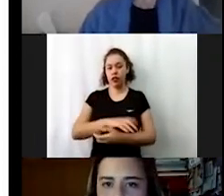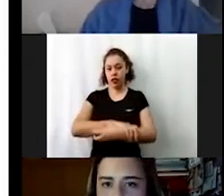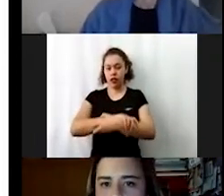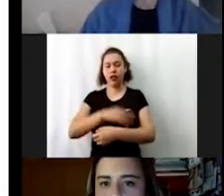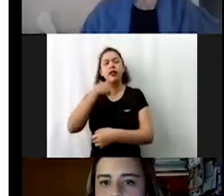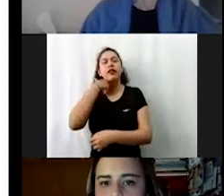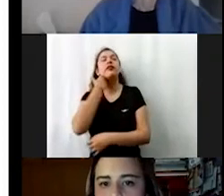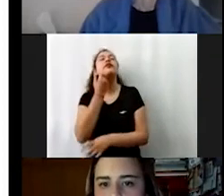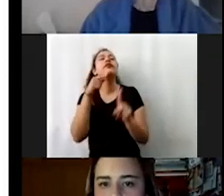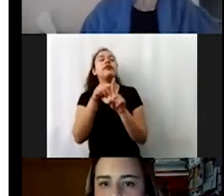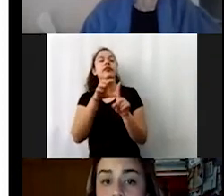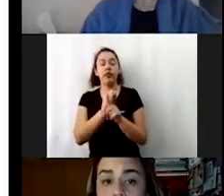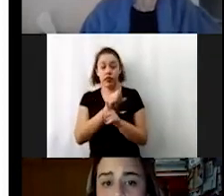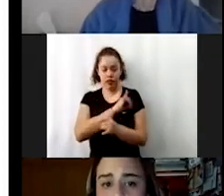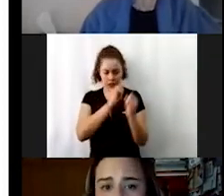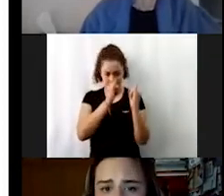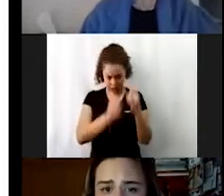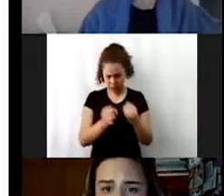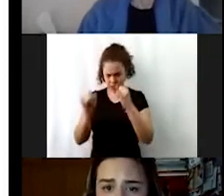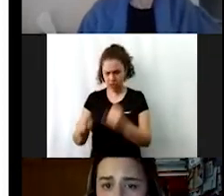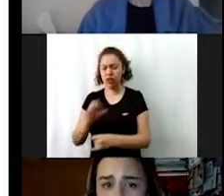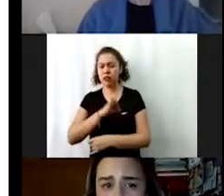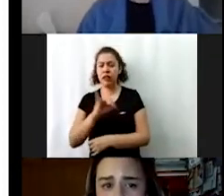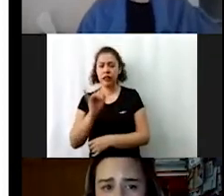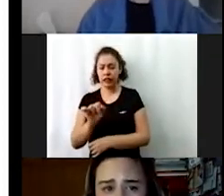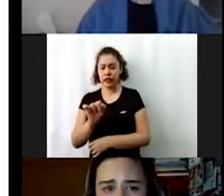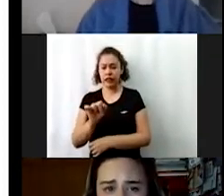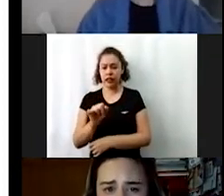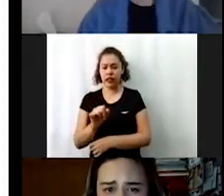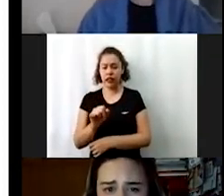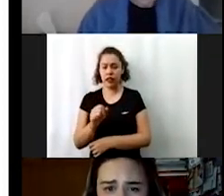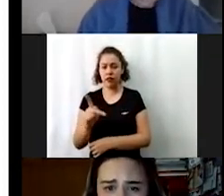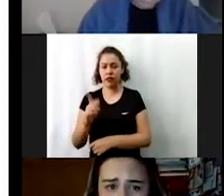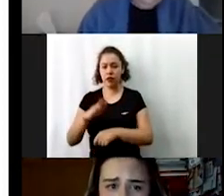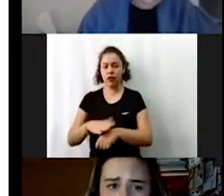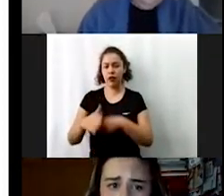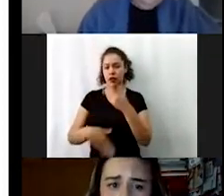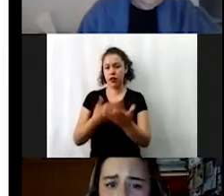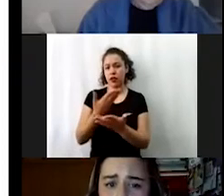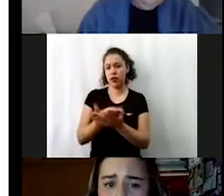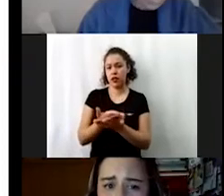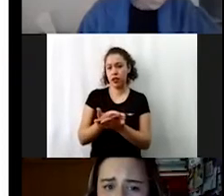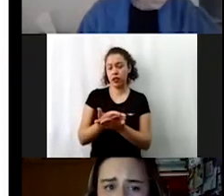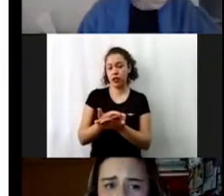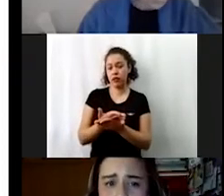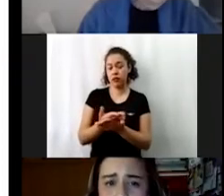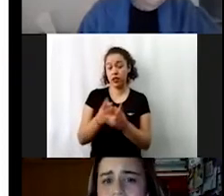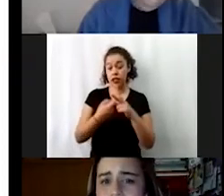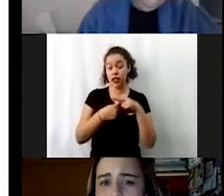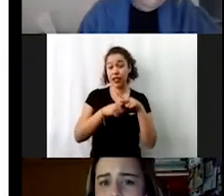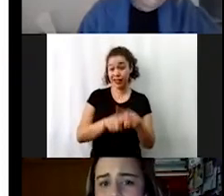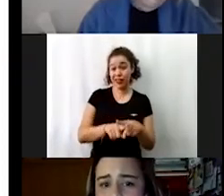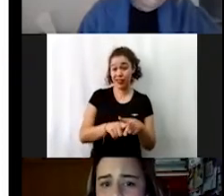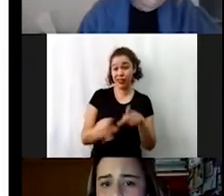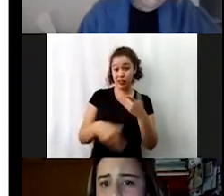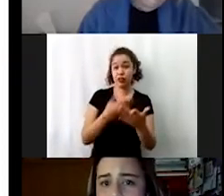aspiraciones individuales, por supuesto, siempre y cuando se pongan sobre la mesa desde desde un inicio. Se tiene